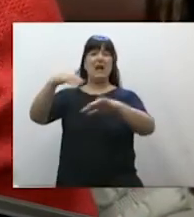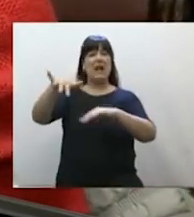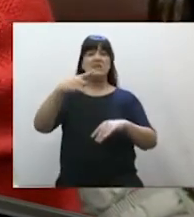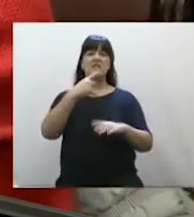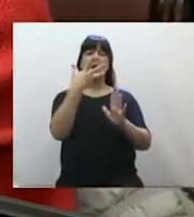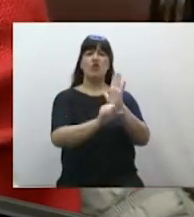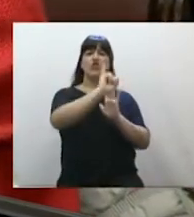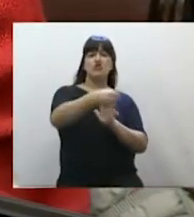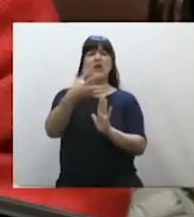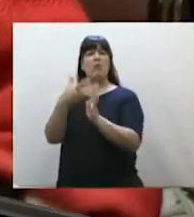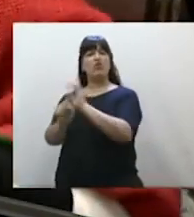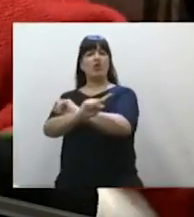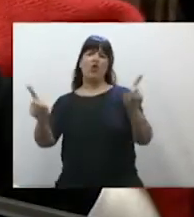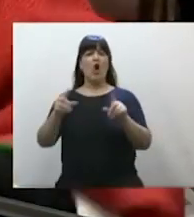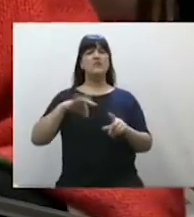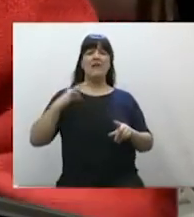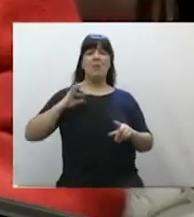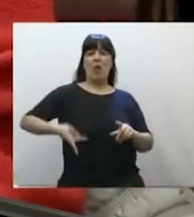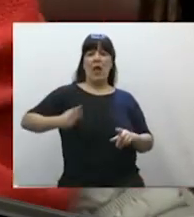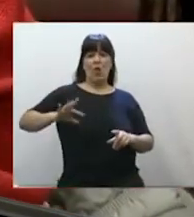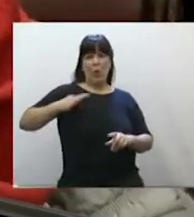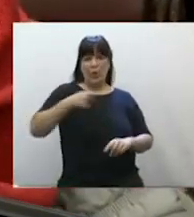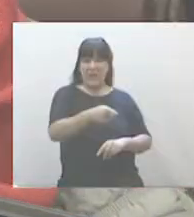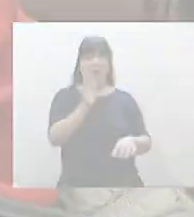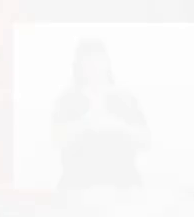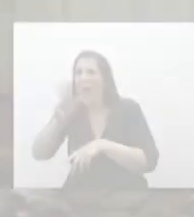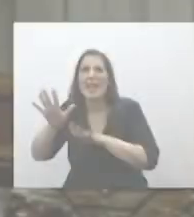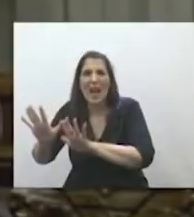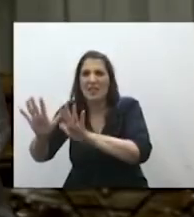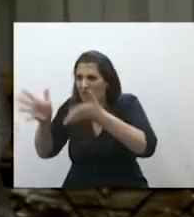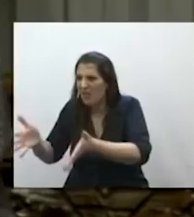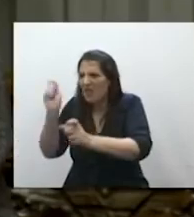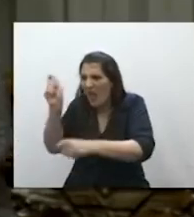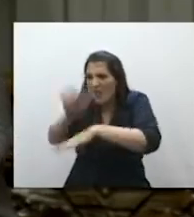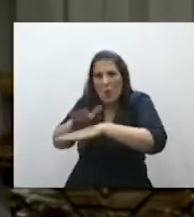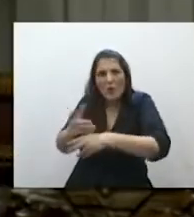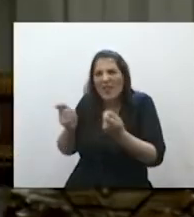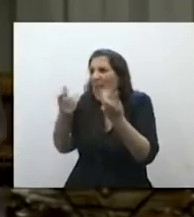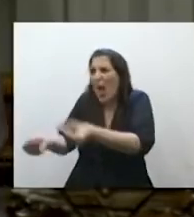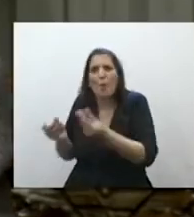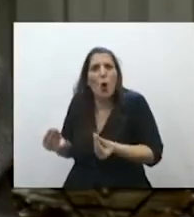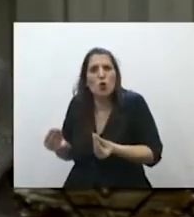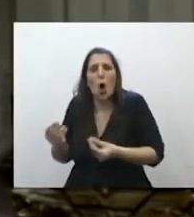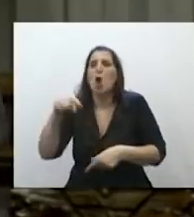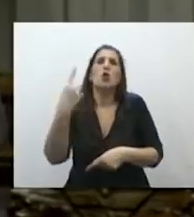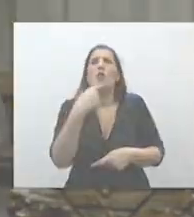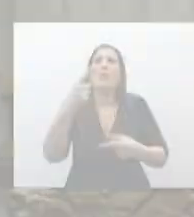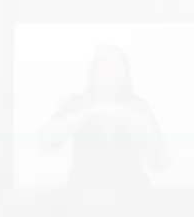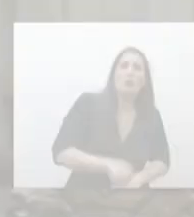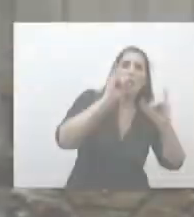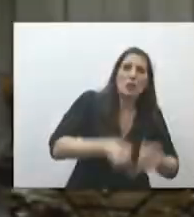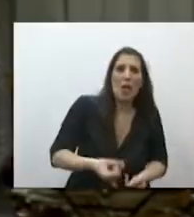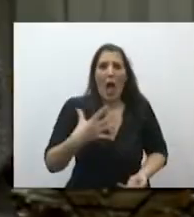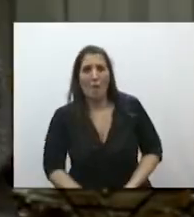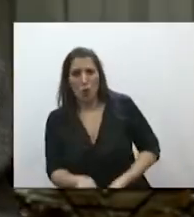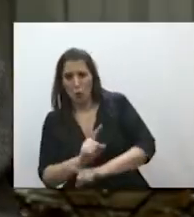dos vidas sirve solamente para que sigamos igual. Lo que acá discutimos no es aborto sí o aborto no,